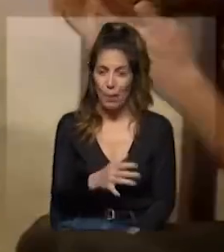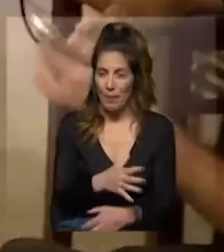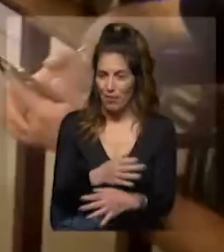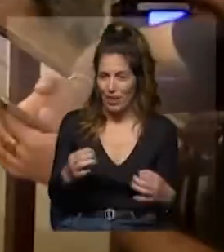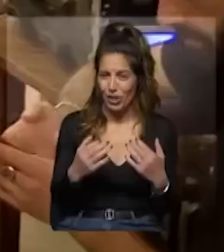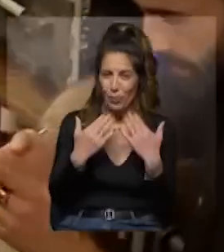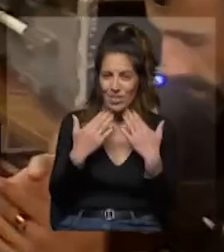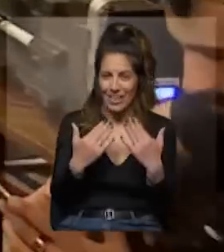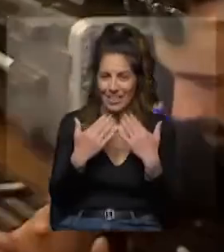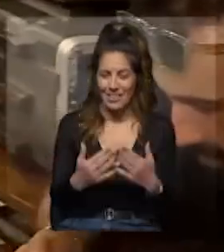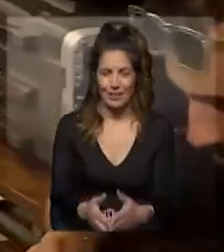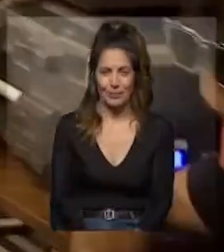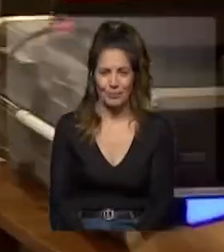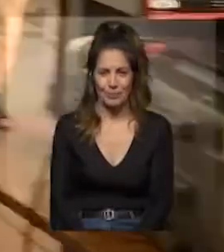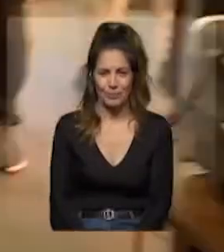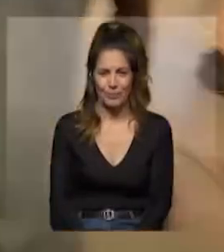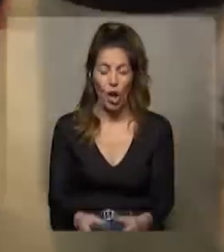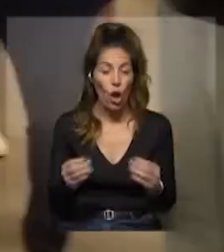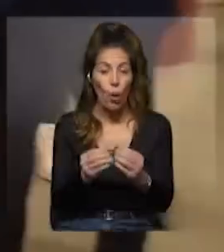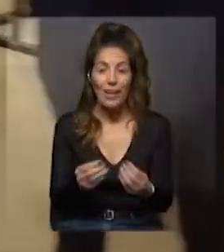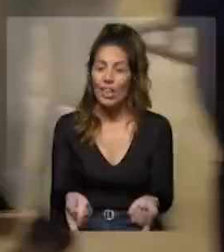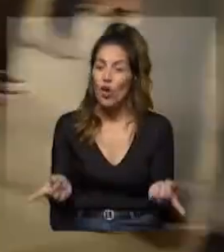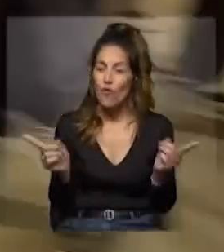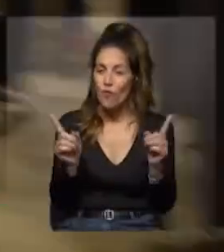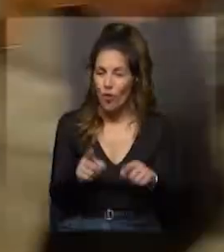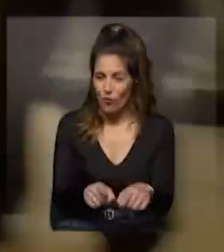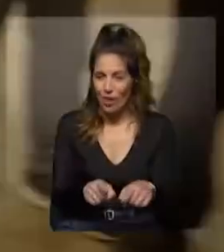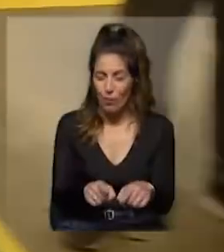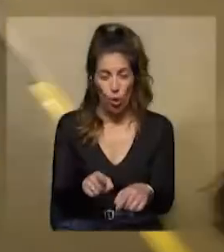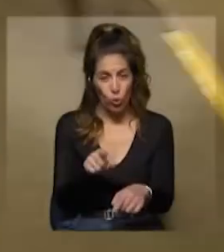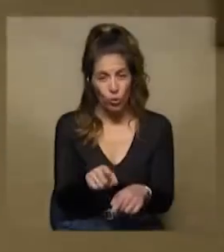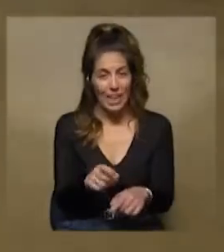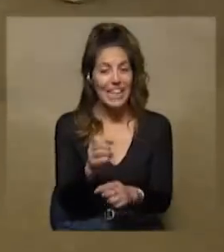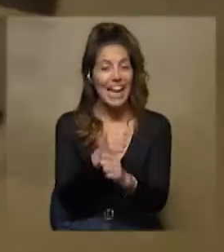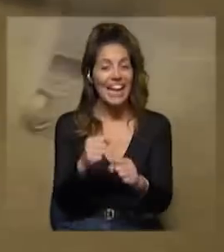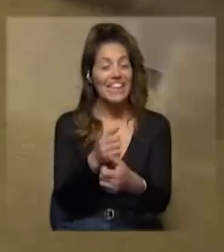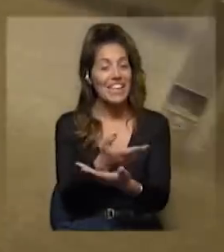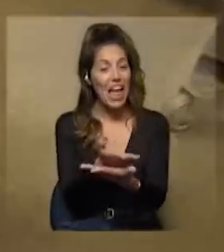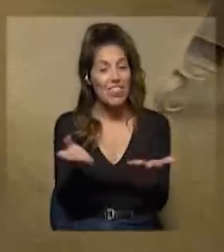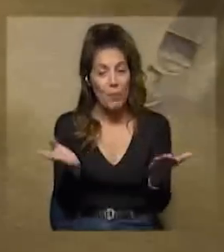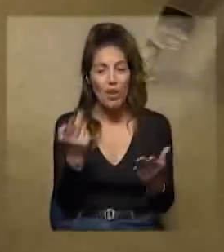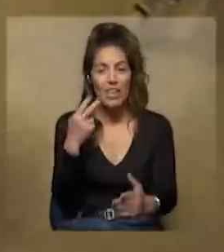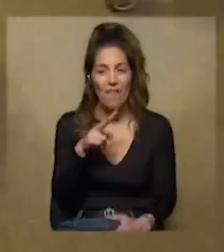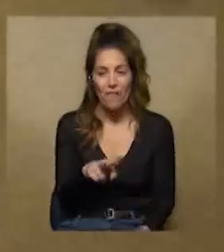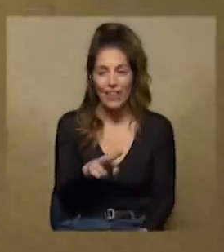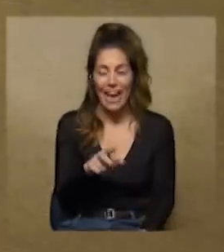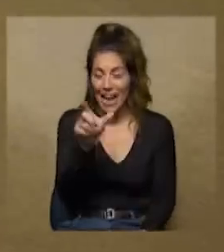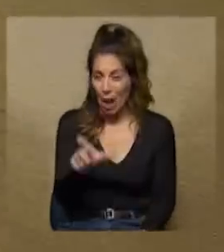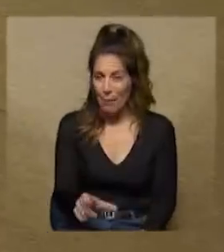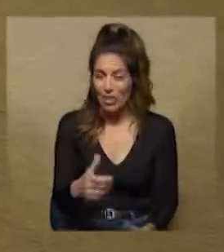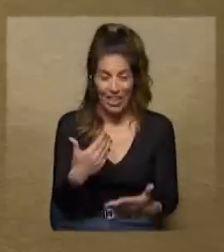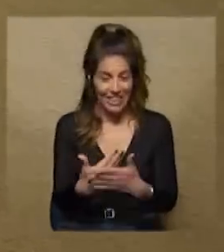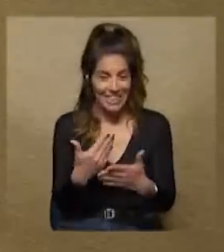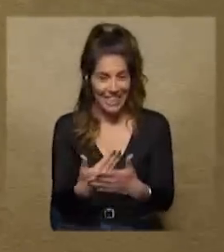gracias gracias a vos bien compañeros entonces volvemos a a estudios de esta ingeniería de muestra vean como la gente obviamente se arrima a